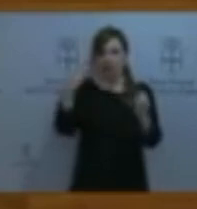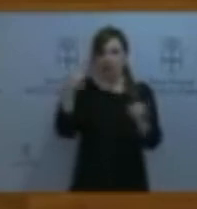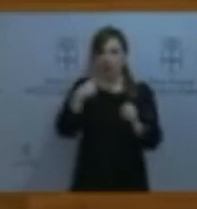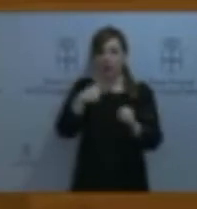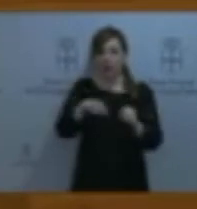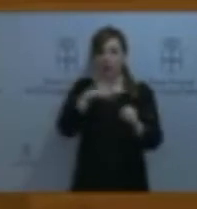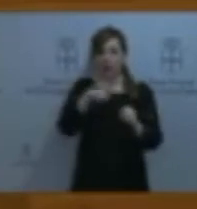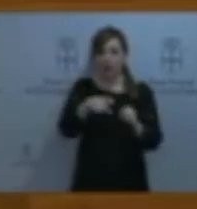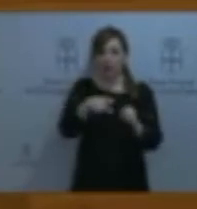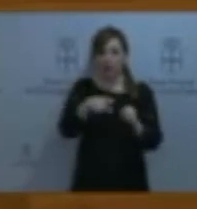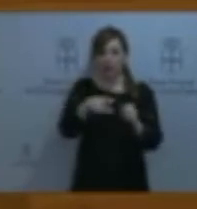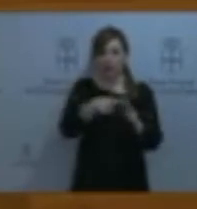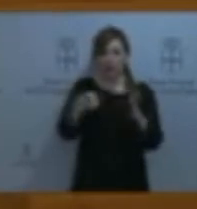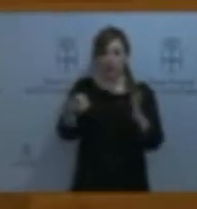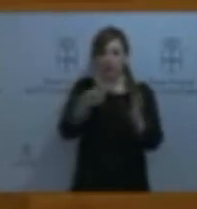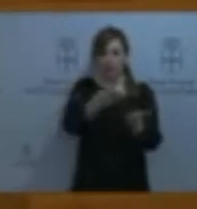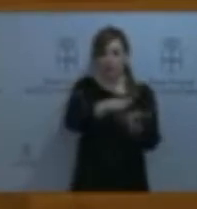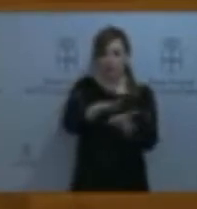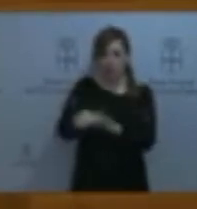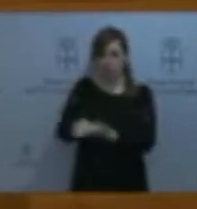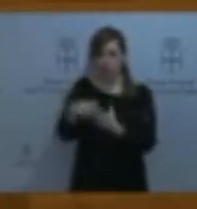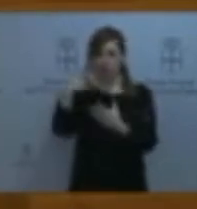retirada de cadáveres. Mire, esto ya lo habían llevado